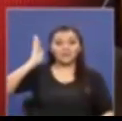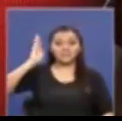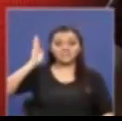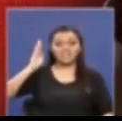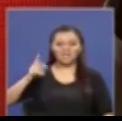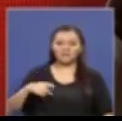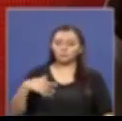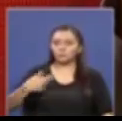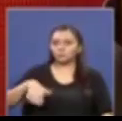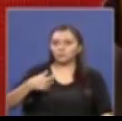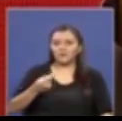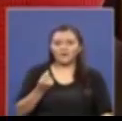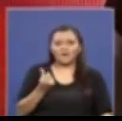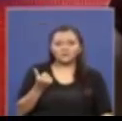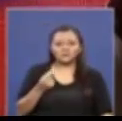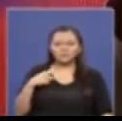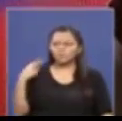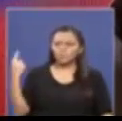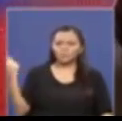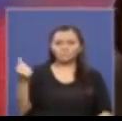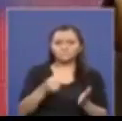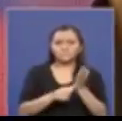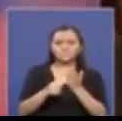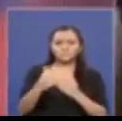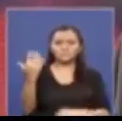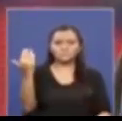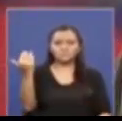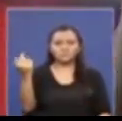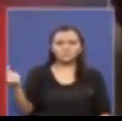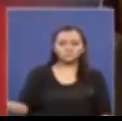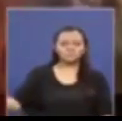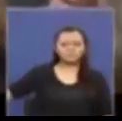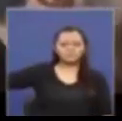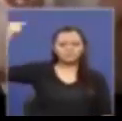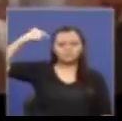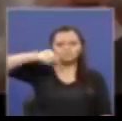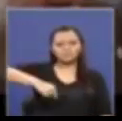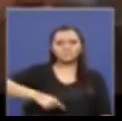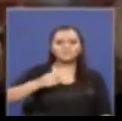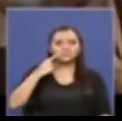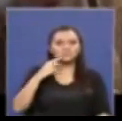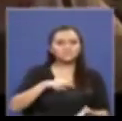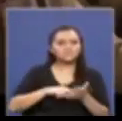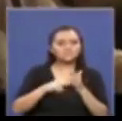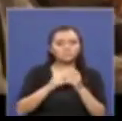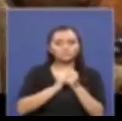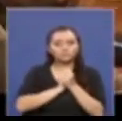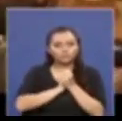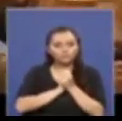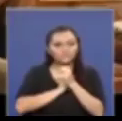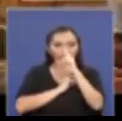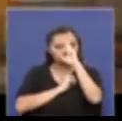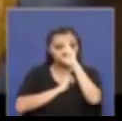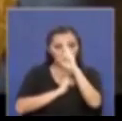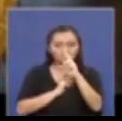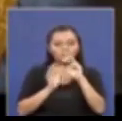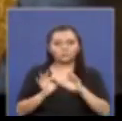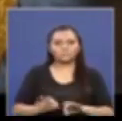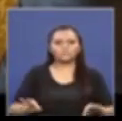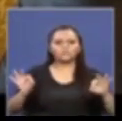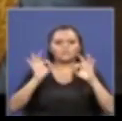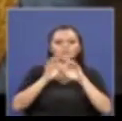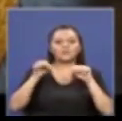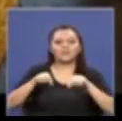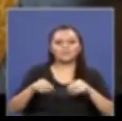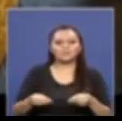vino prácticamente con todo su gobierno, 15 de 23 ministros, lo cual nos demuestra bastante bien el cariño, el respeto y la importancia